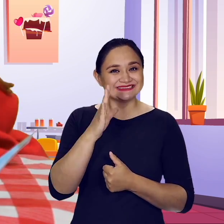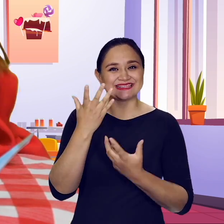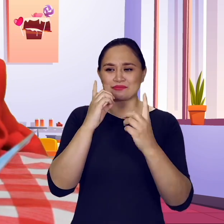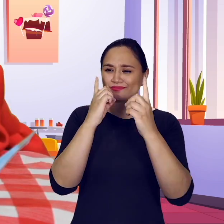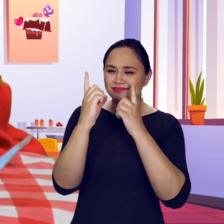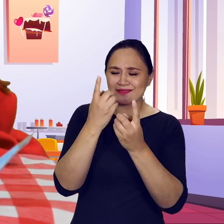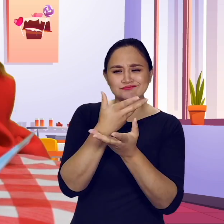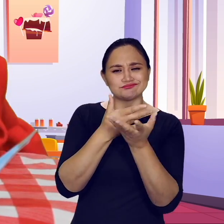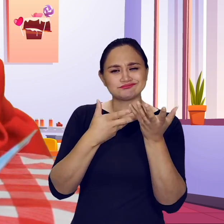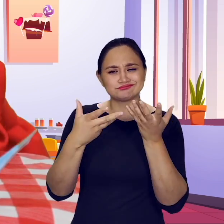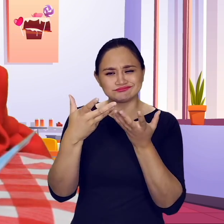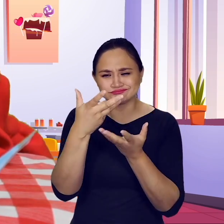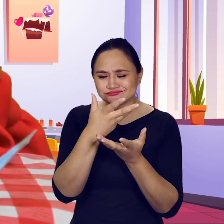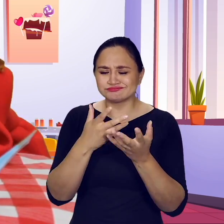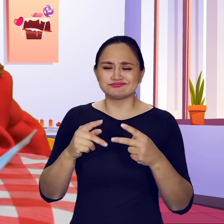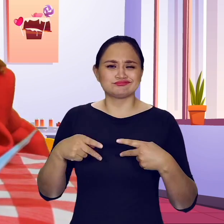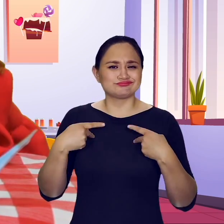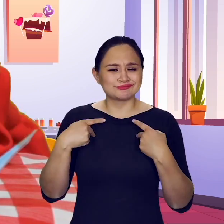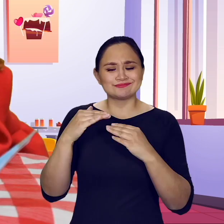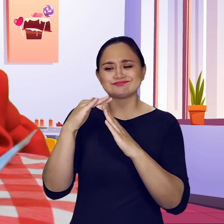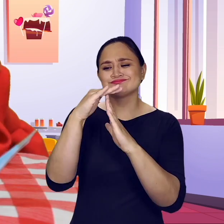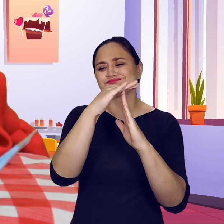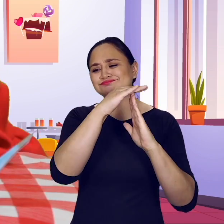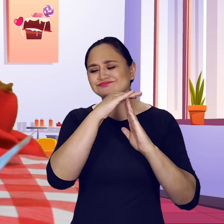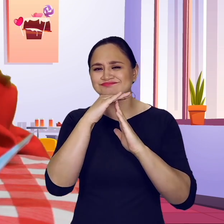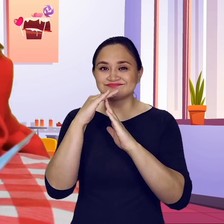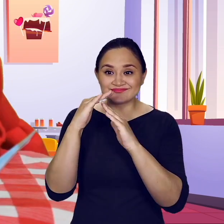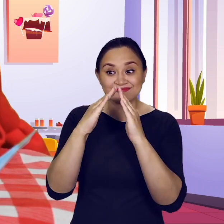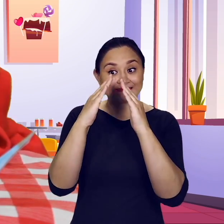tener una convivencia armónica en los